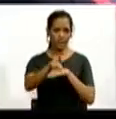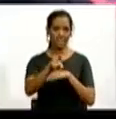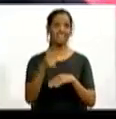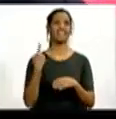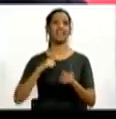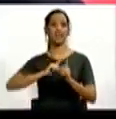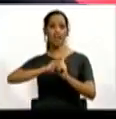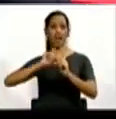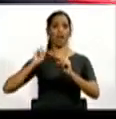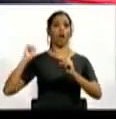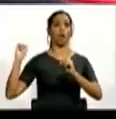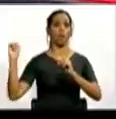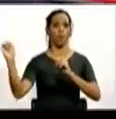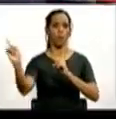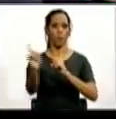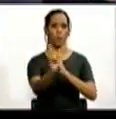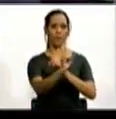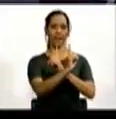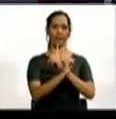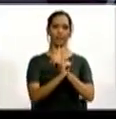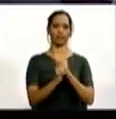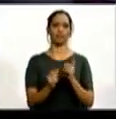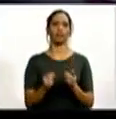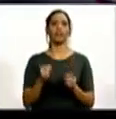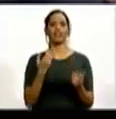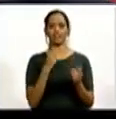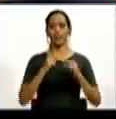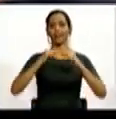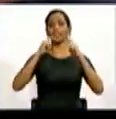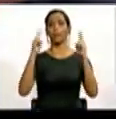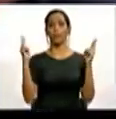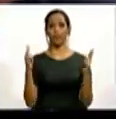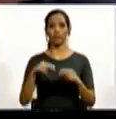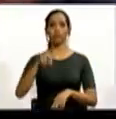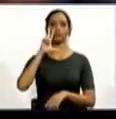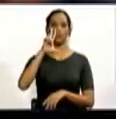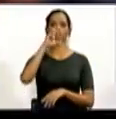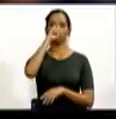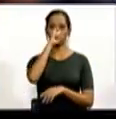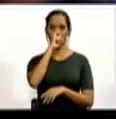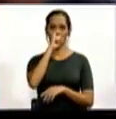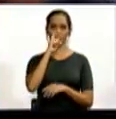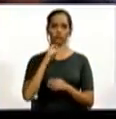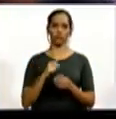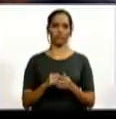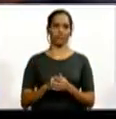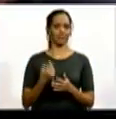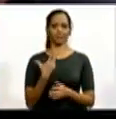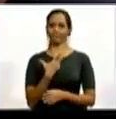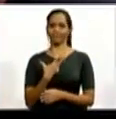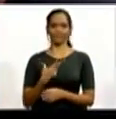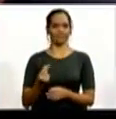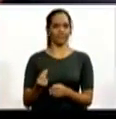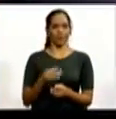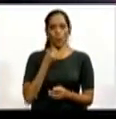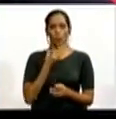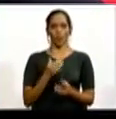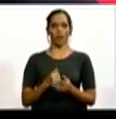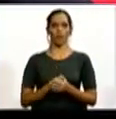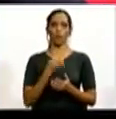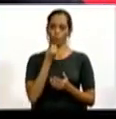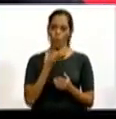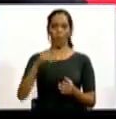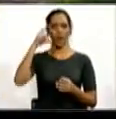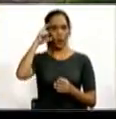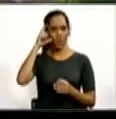que dar la vuelta para llegar al otro lado. La vuelta, ya este puente ya va para 3 años. y no, bueno, ante todo, muy buenos